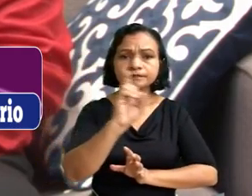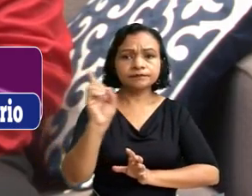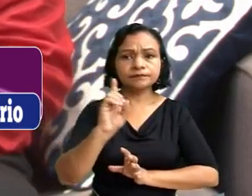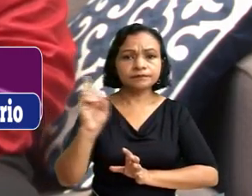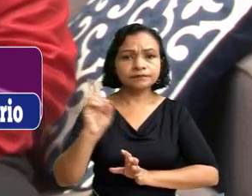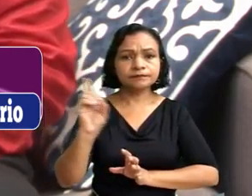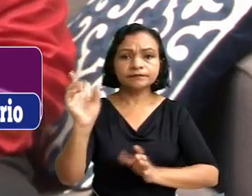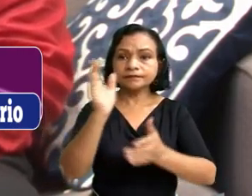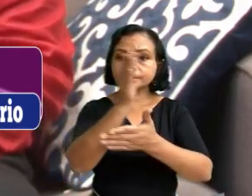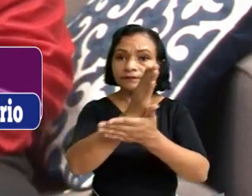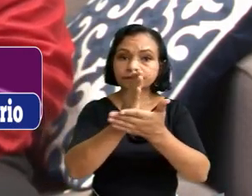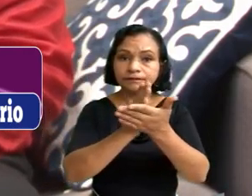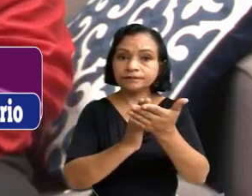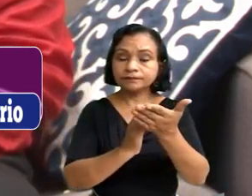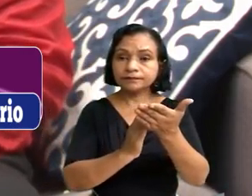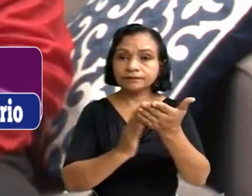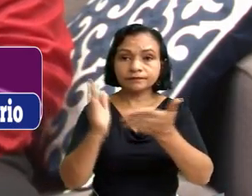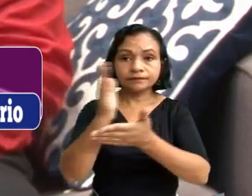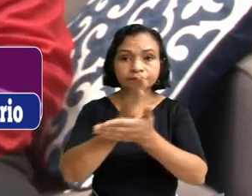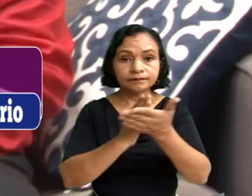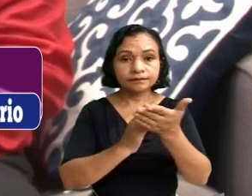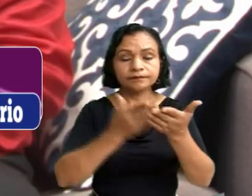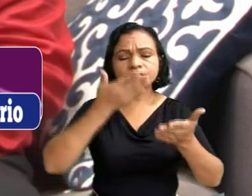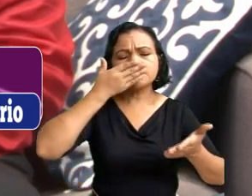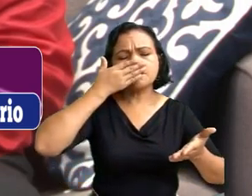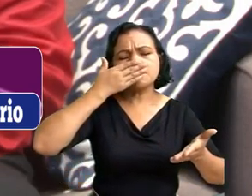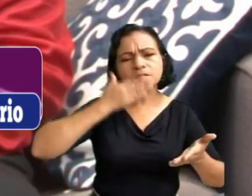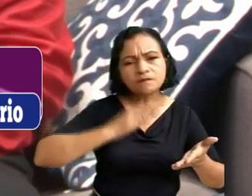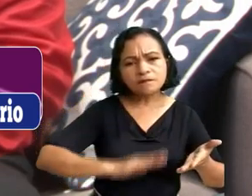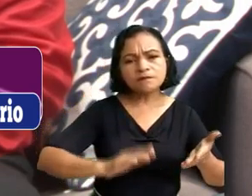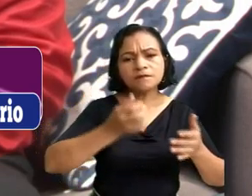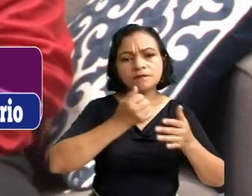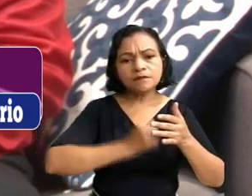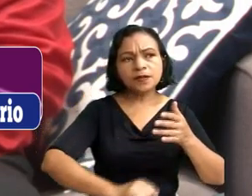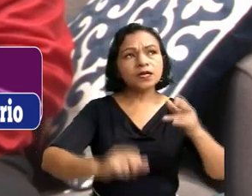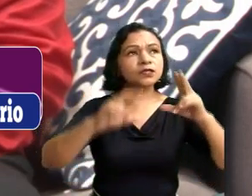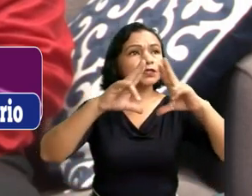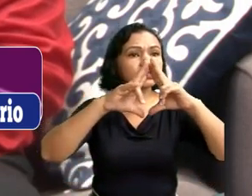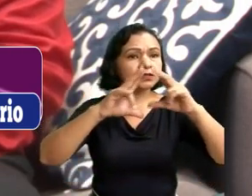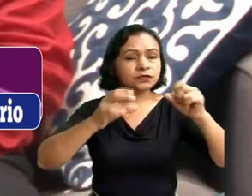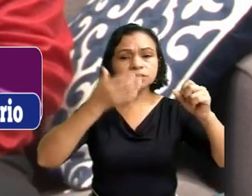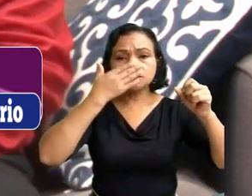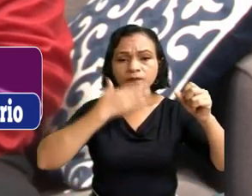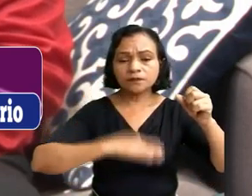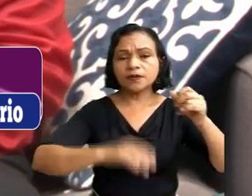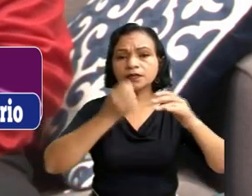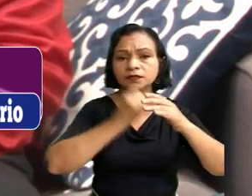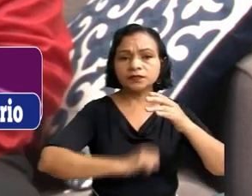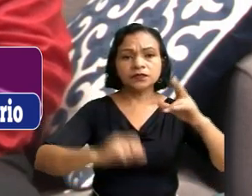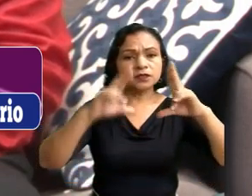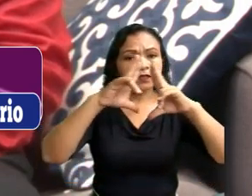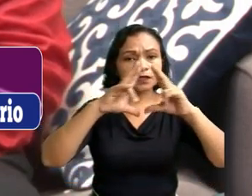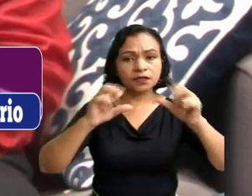algunos más los hijos de nicaragua siguiendo